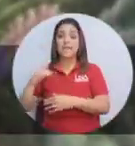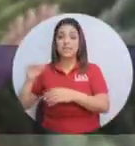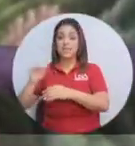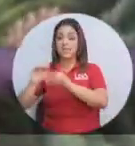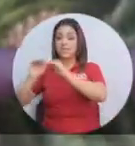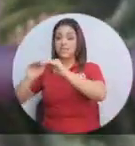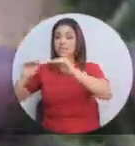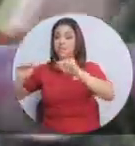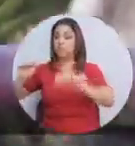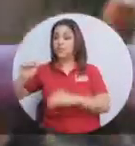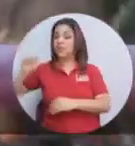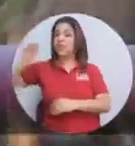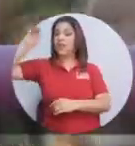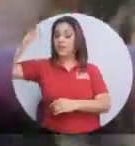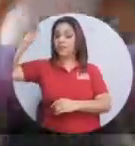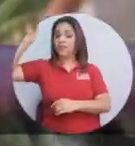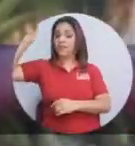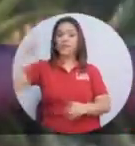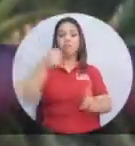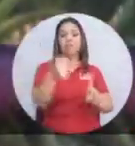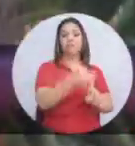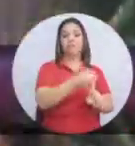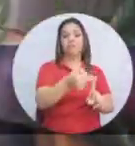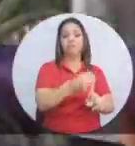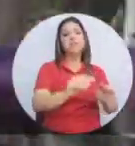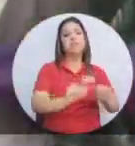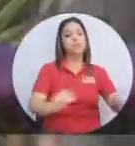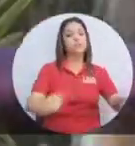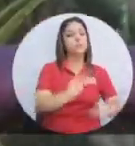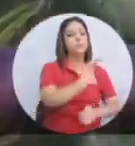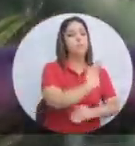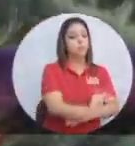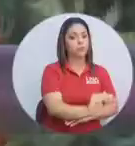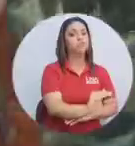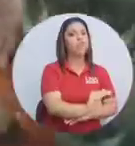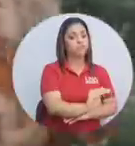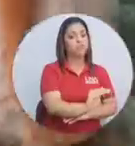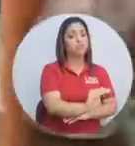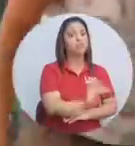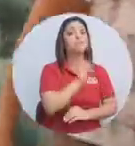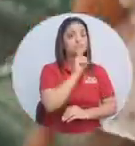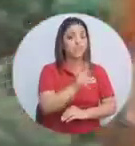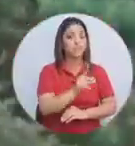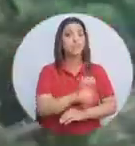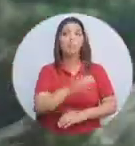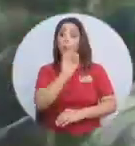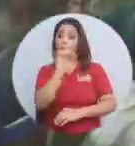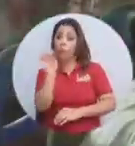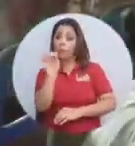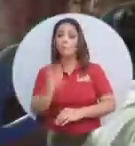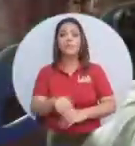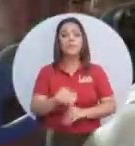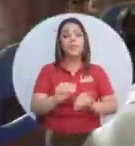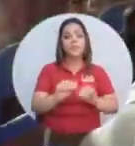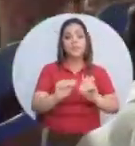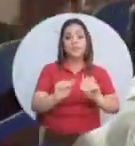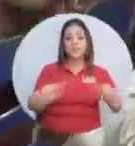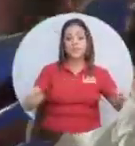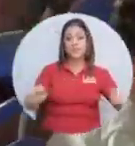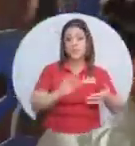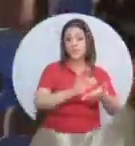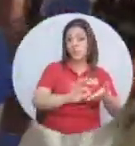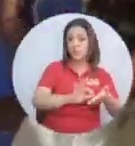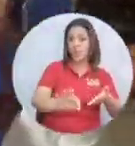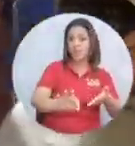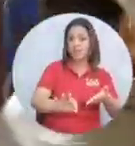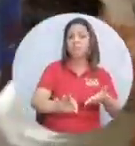más pequeños o a más grandes, ojo, tenemos niños y niñas que pueden estar en primaria y están violentando a sus compañeritos que van saliendo